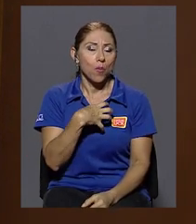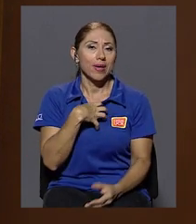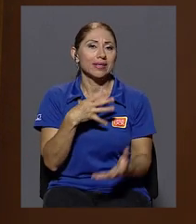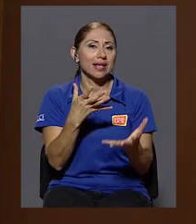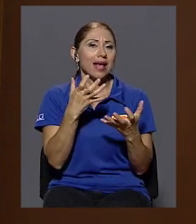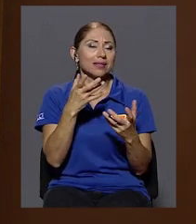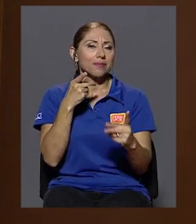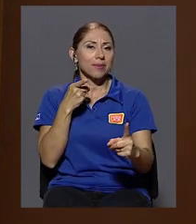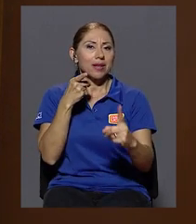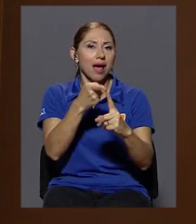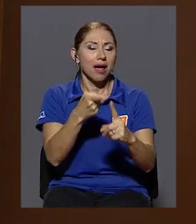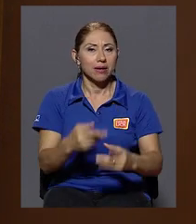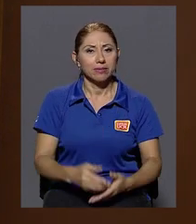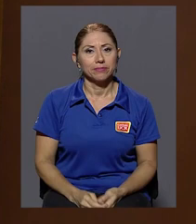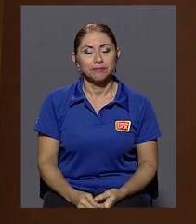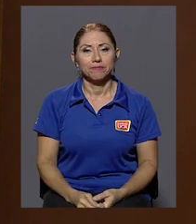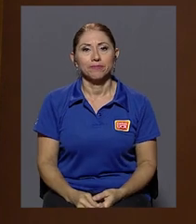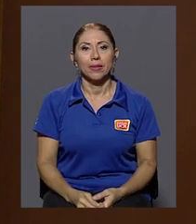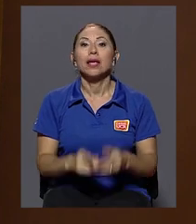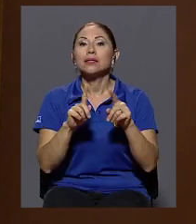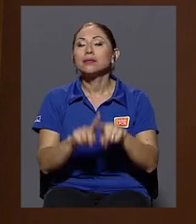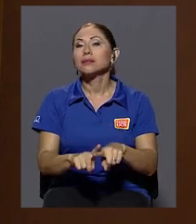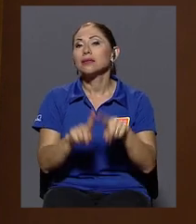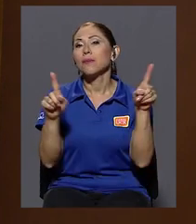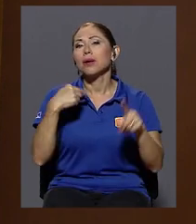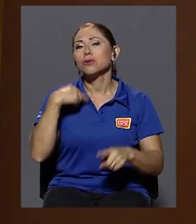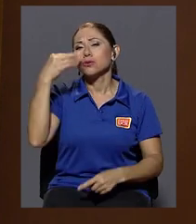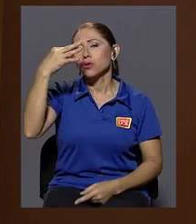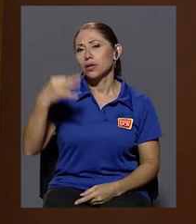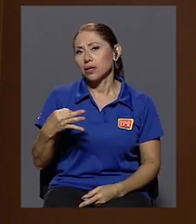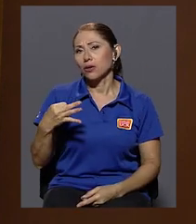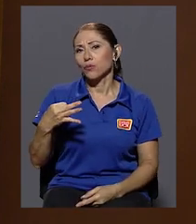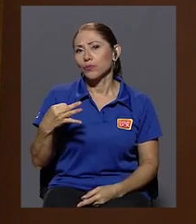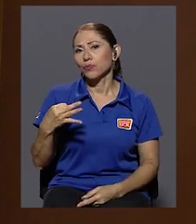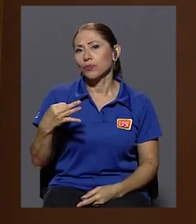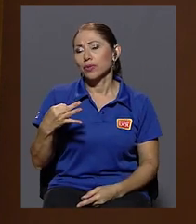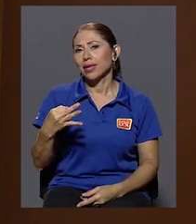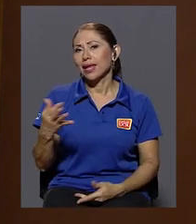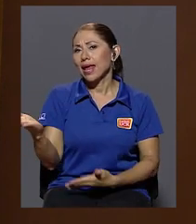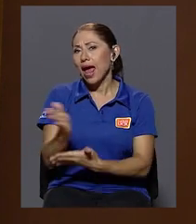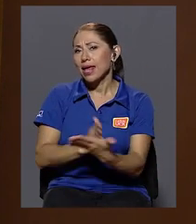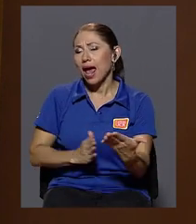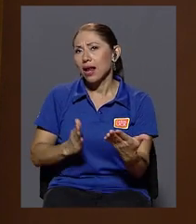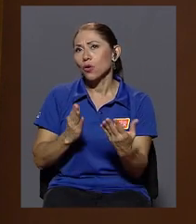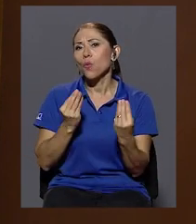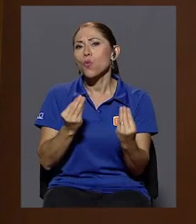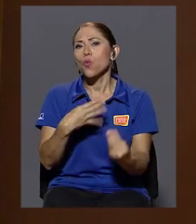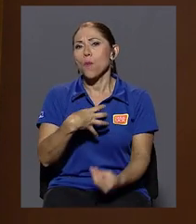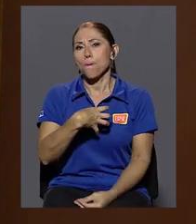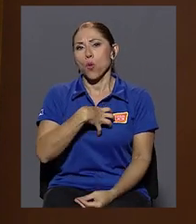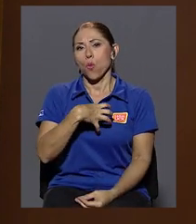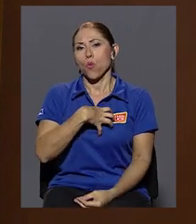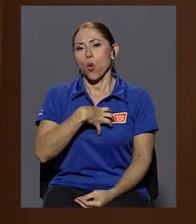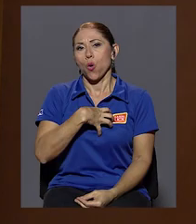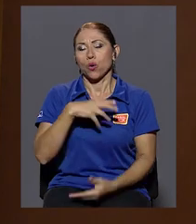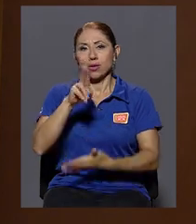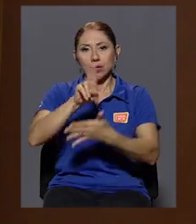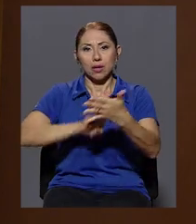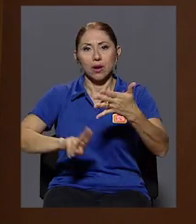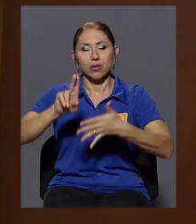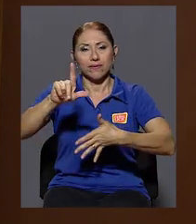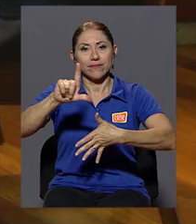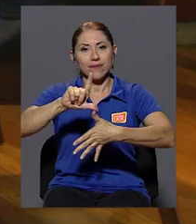voz, sus propias aspiraciones. Sin embargo, yo creo que hay algo que es muy propio de la